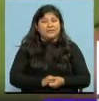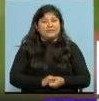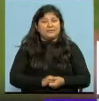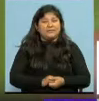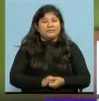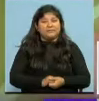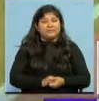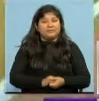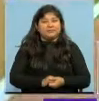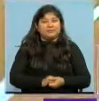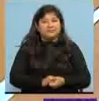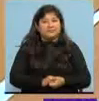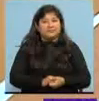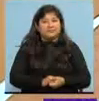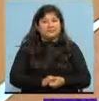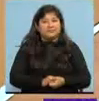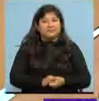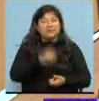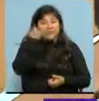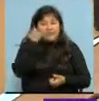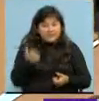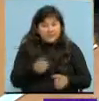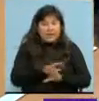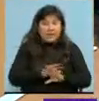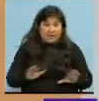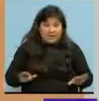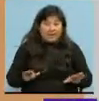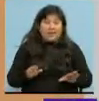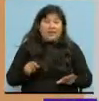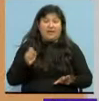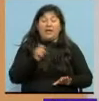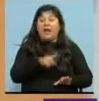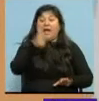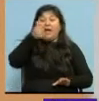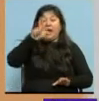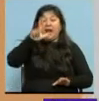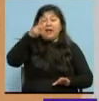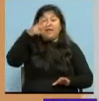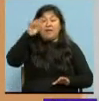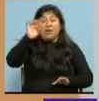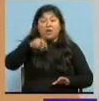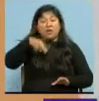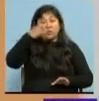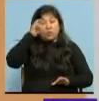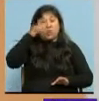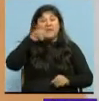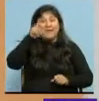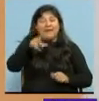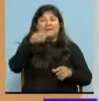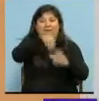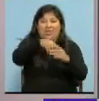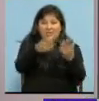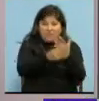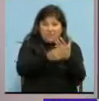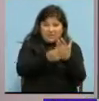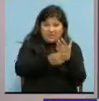1 ya está con nosotros álvaro núñez del ministerio de ambiente y para hablar